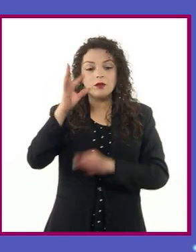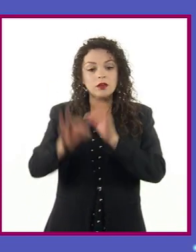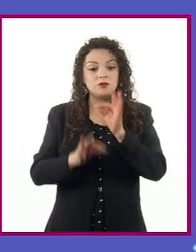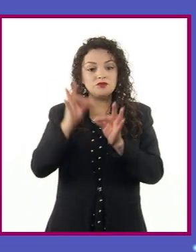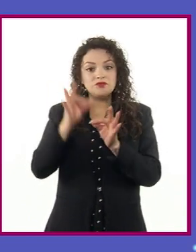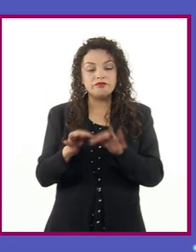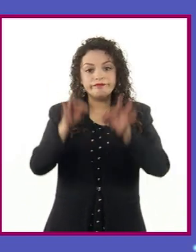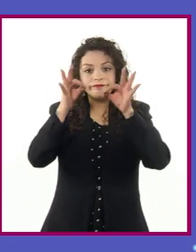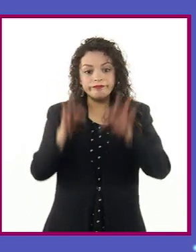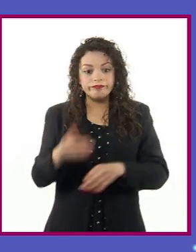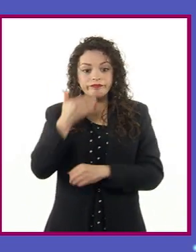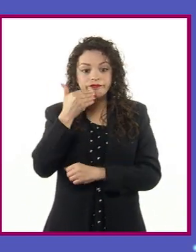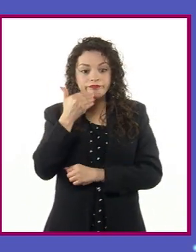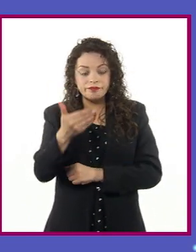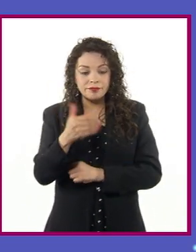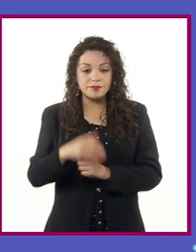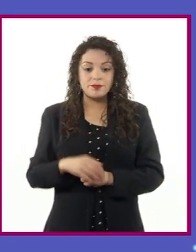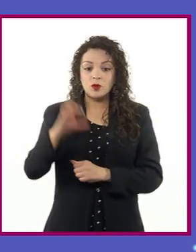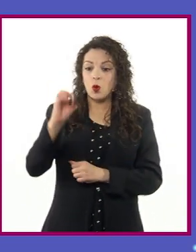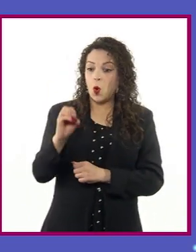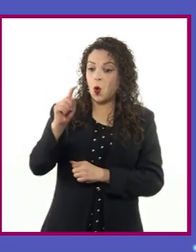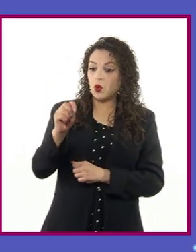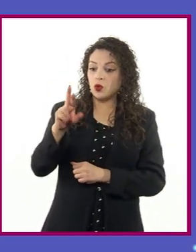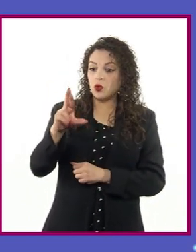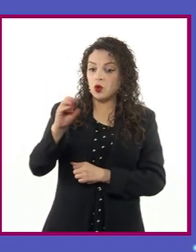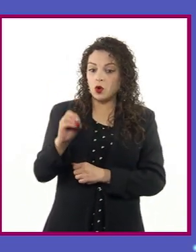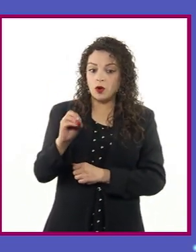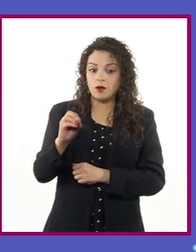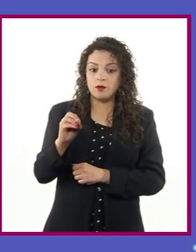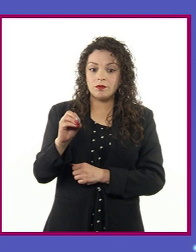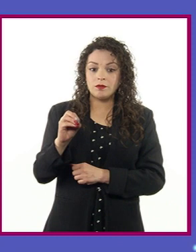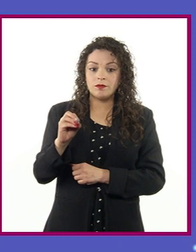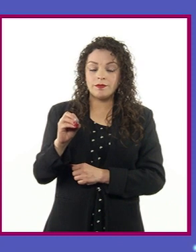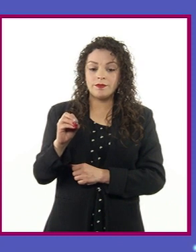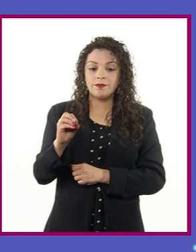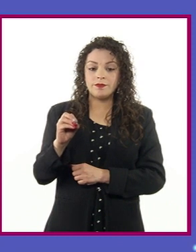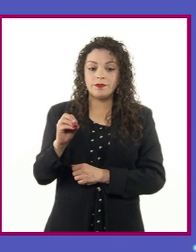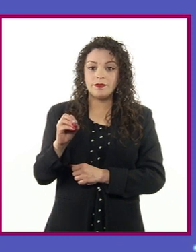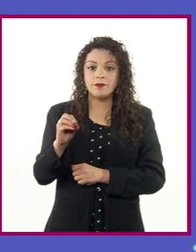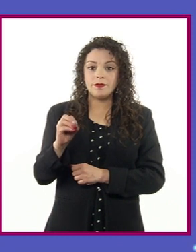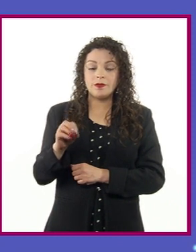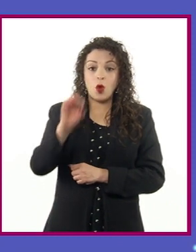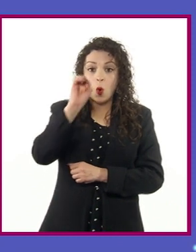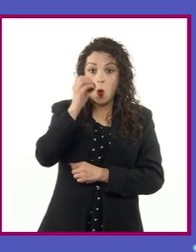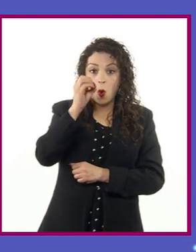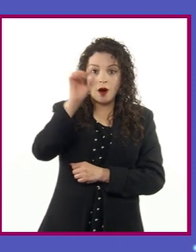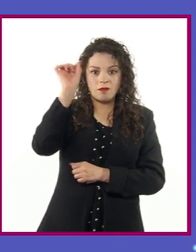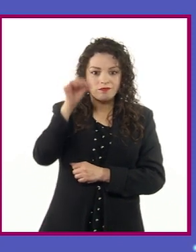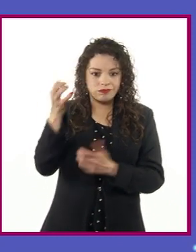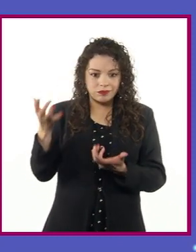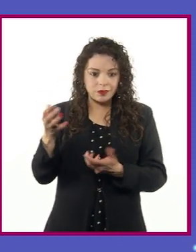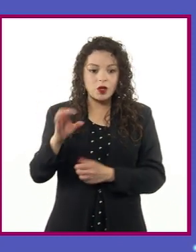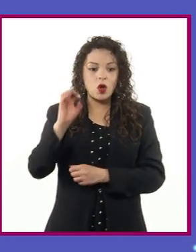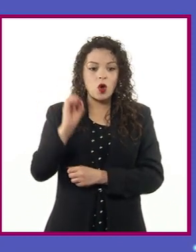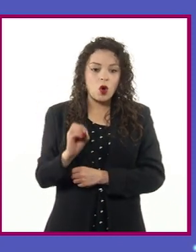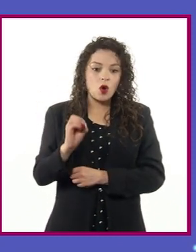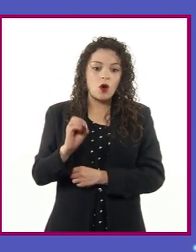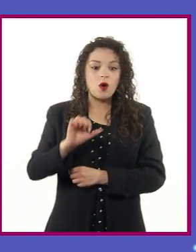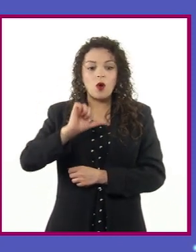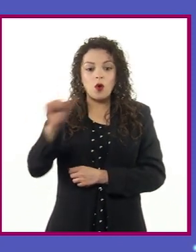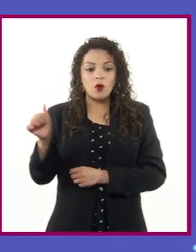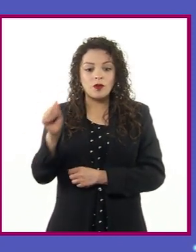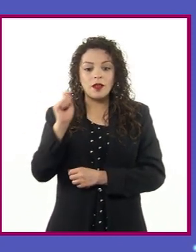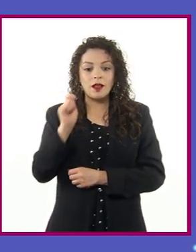ortografía. Por ejemplo, estaba escrito otro con tilde en la primera O. La palabra verla ya está